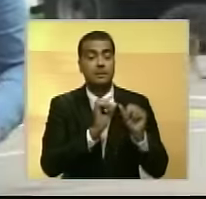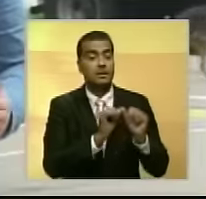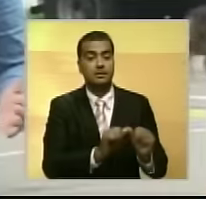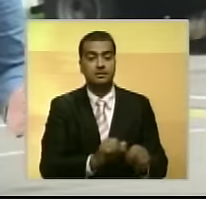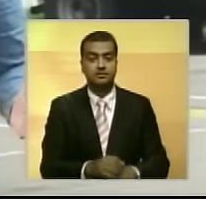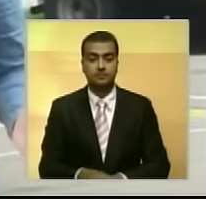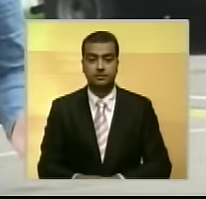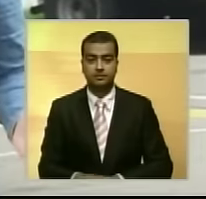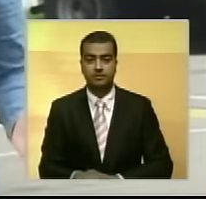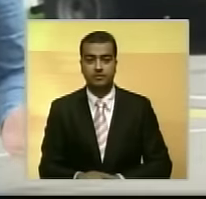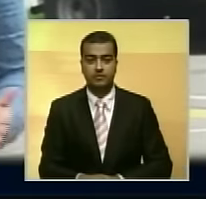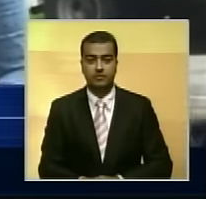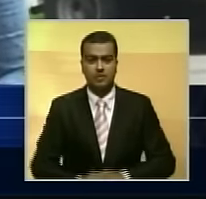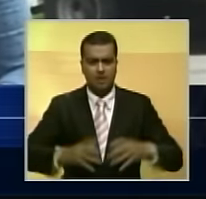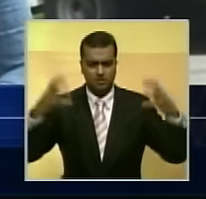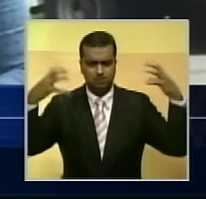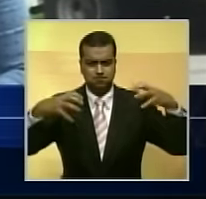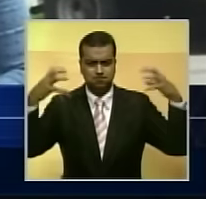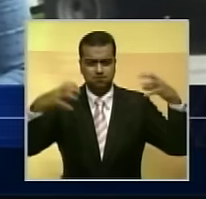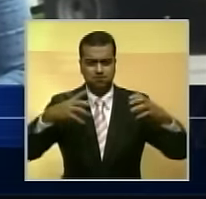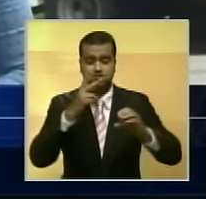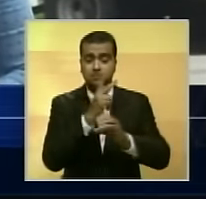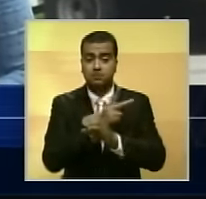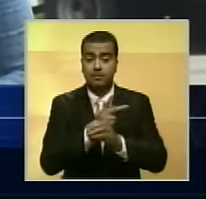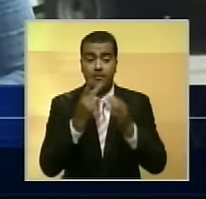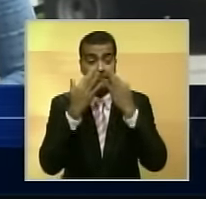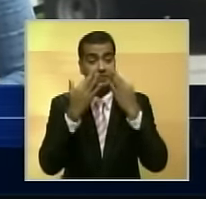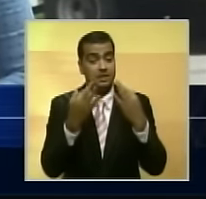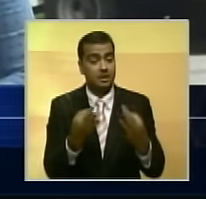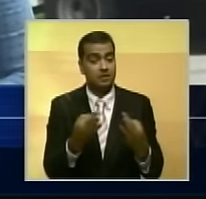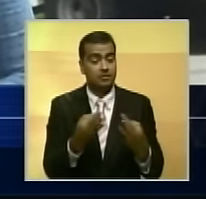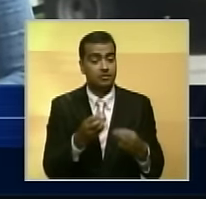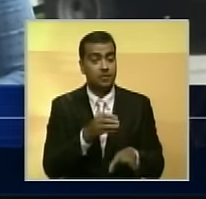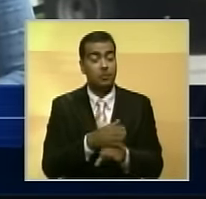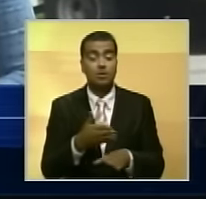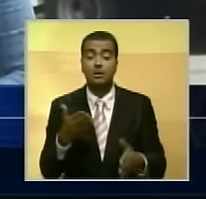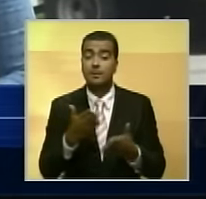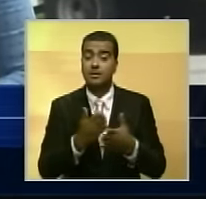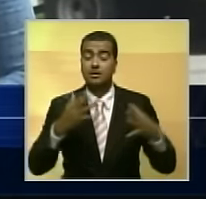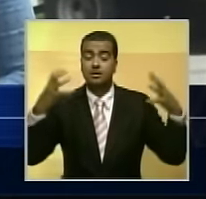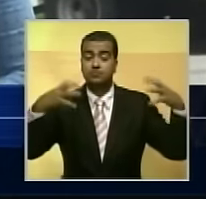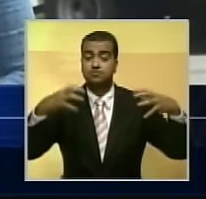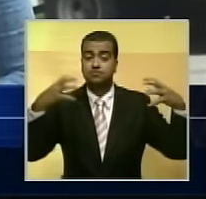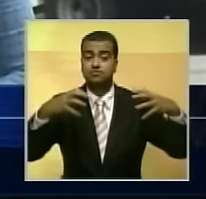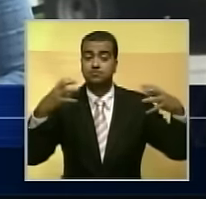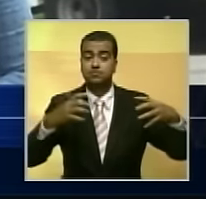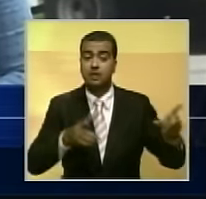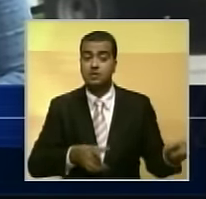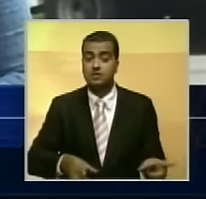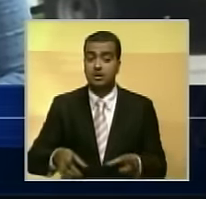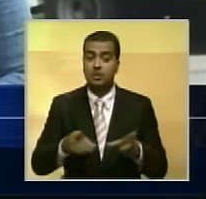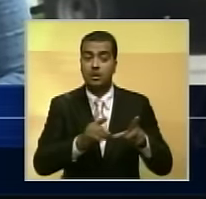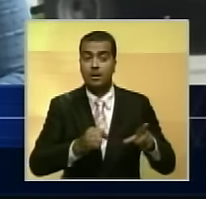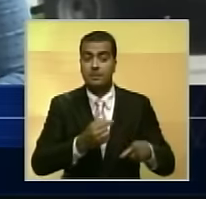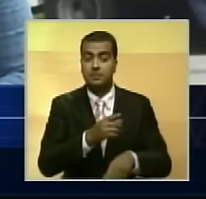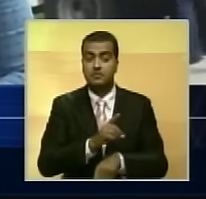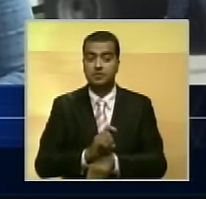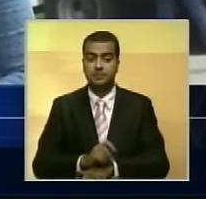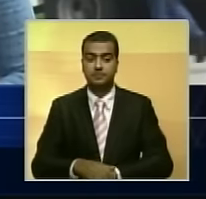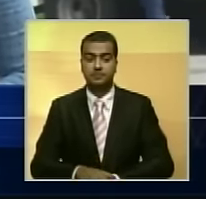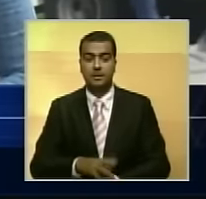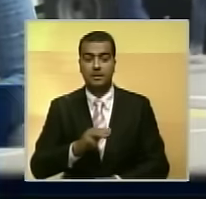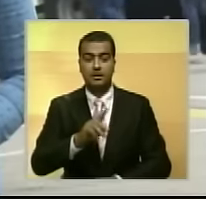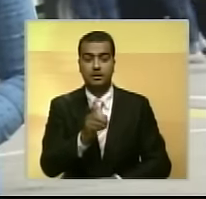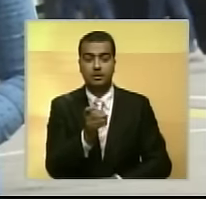mismo. En cuanto a las precipitaciones, Protección Civil se mantiene en alerta, pues persistirán en territorio andino durante las próximas horas.